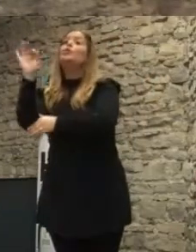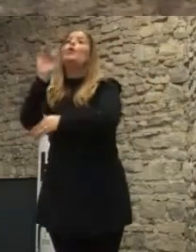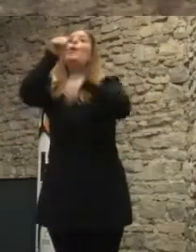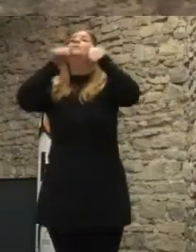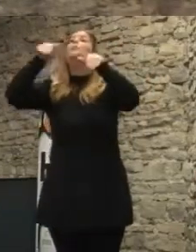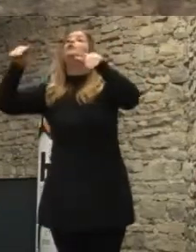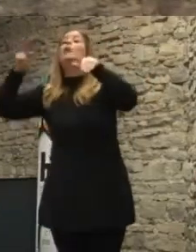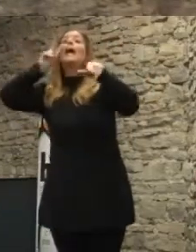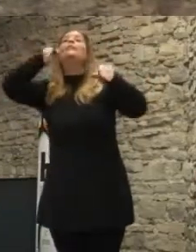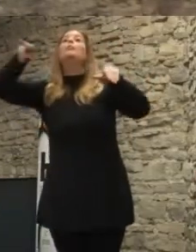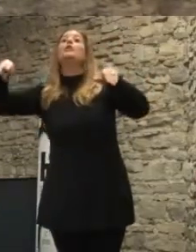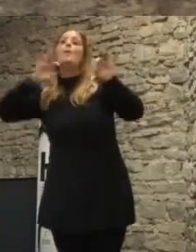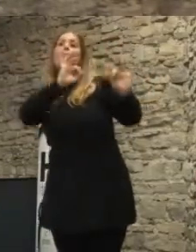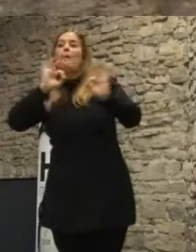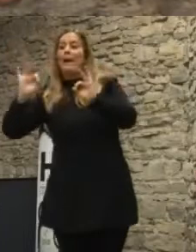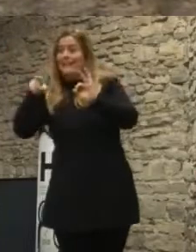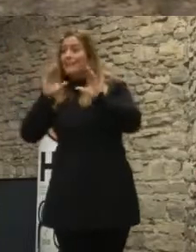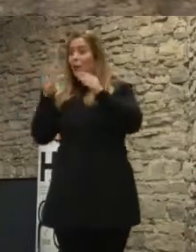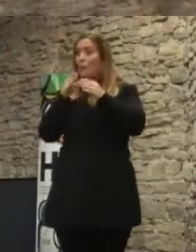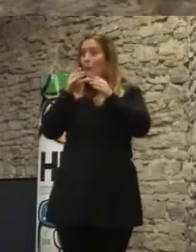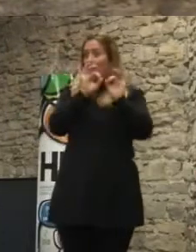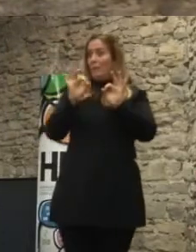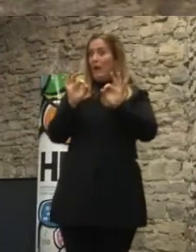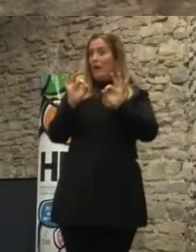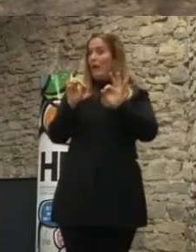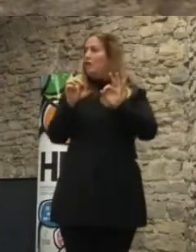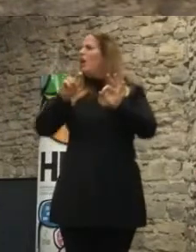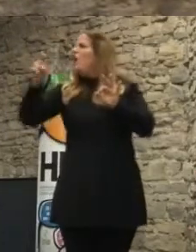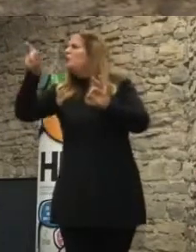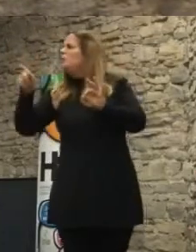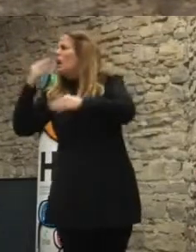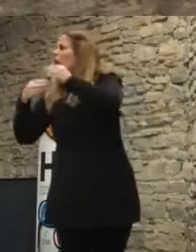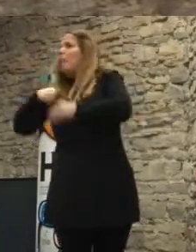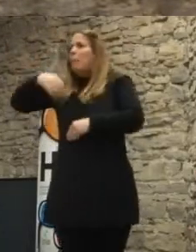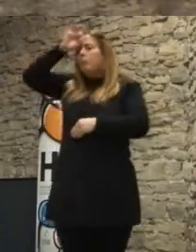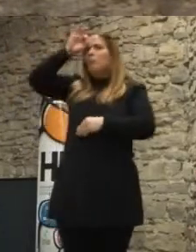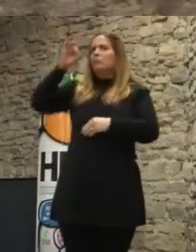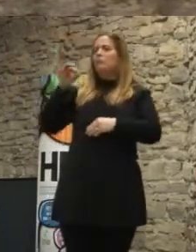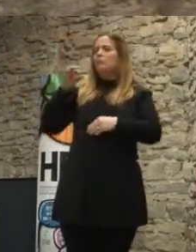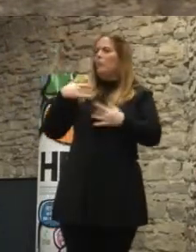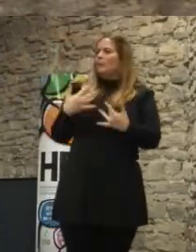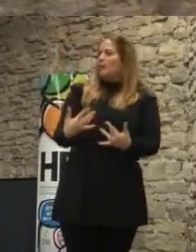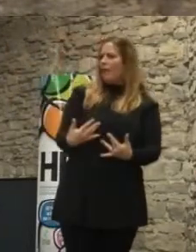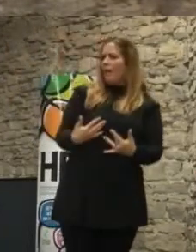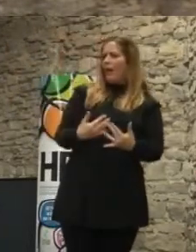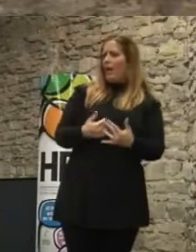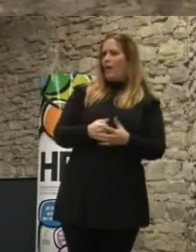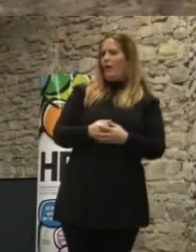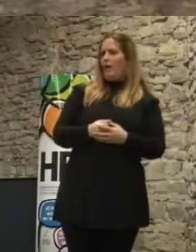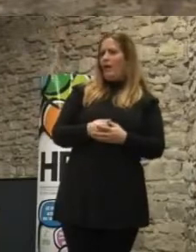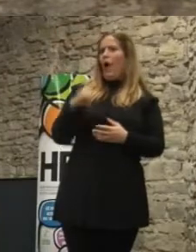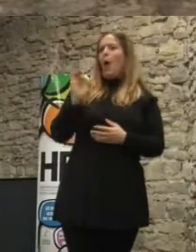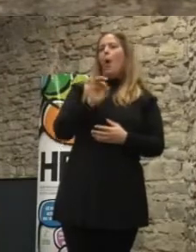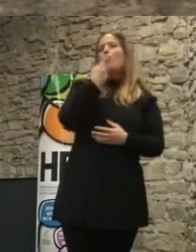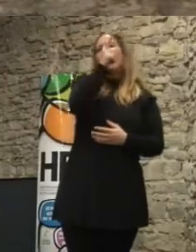nada si no saben exactamente qué está haciendo el otro. Y tampoco pasa nada si no sé quién de la